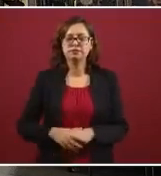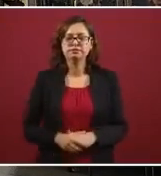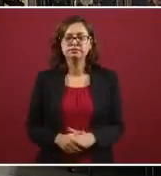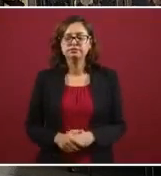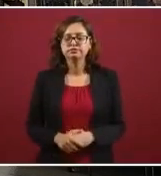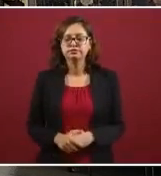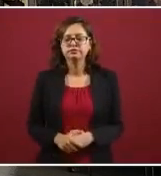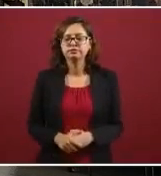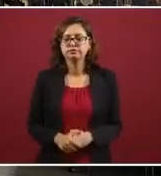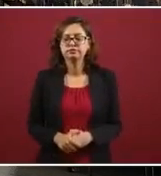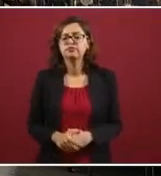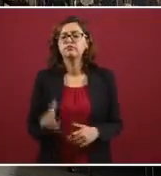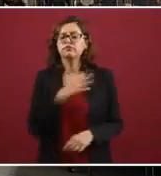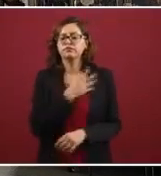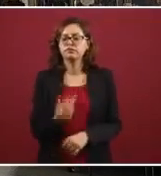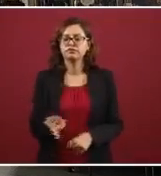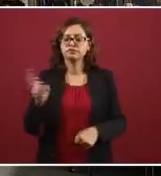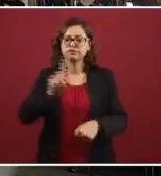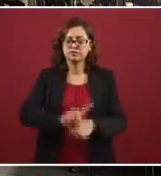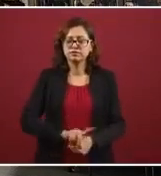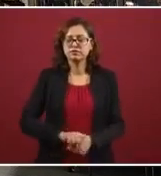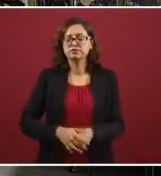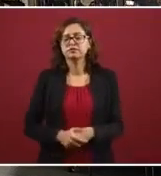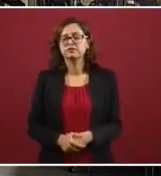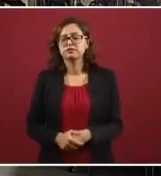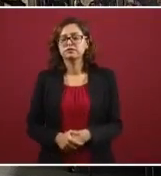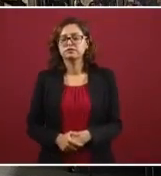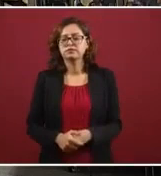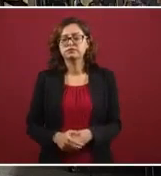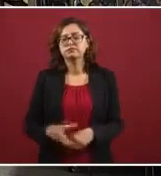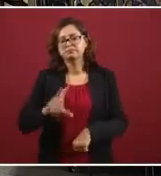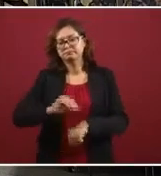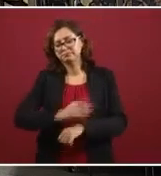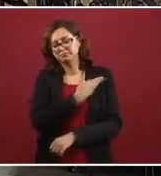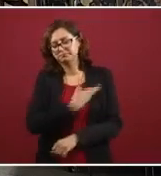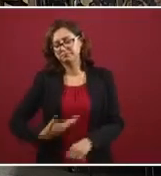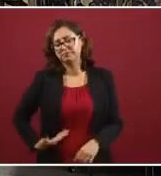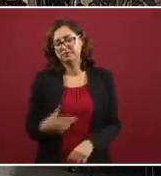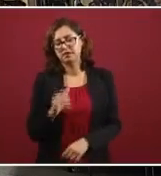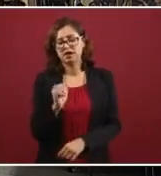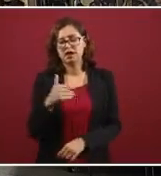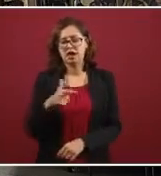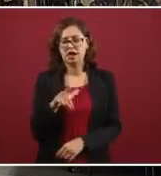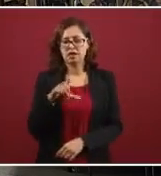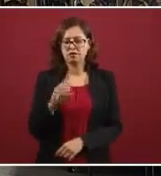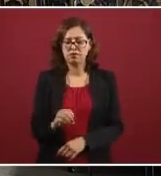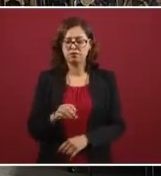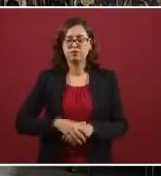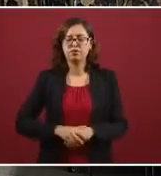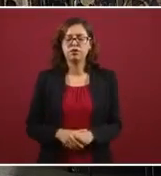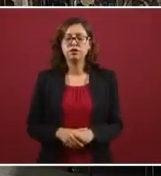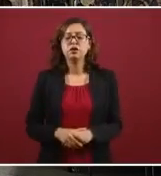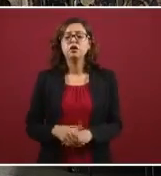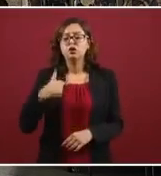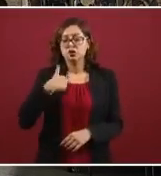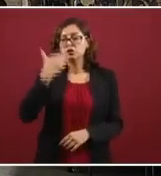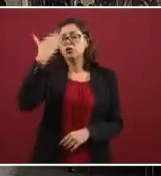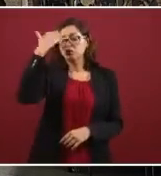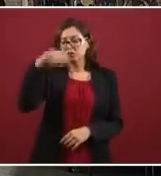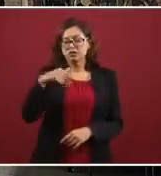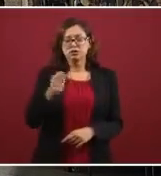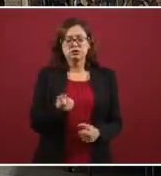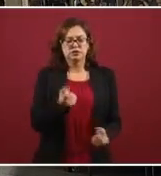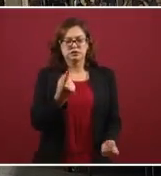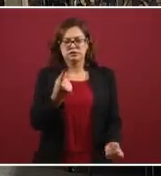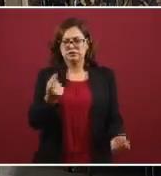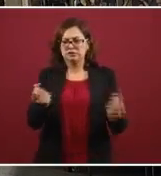Buenos días. Con su permiso, señor presidente, licenciado Andrés Manuel López Obrador. Sé que a algunos nos